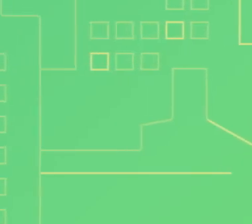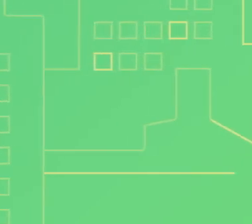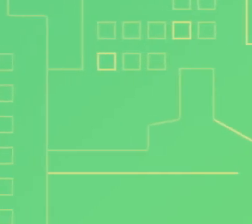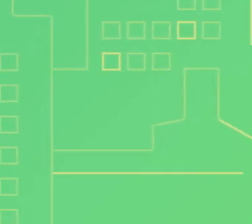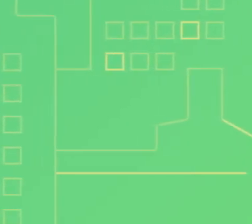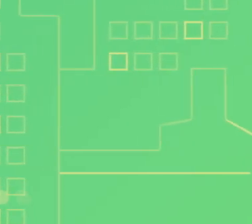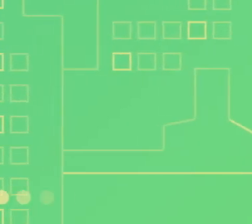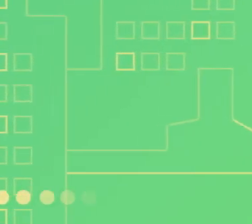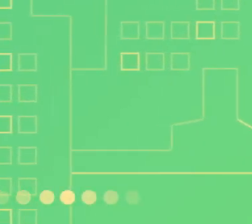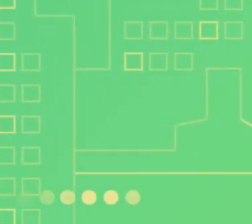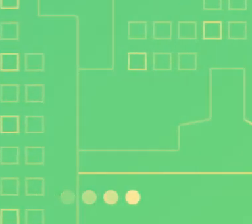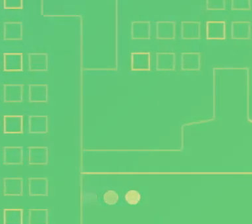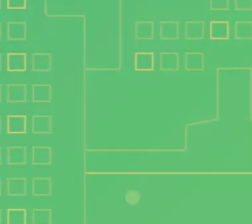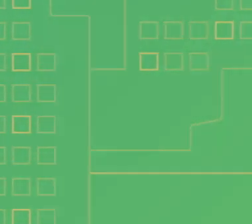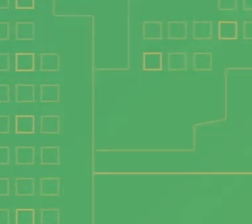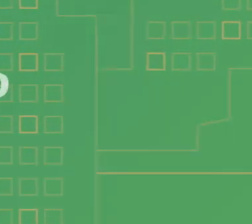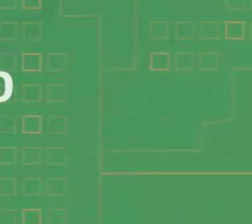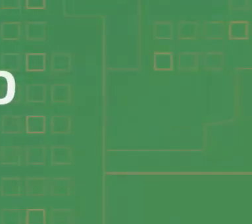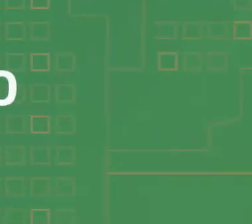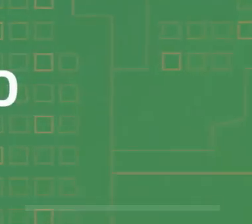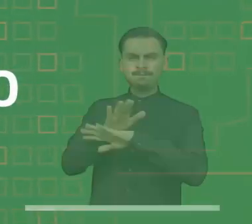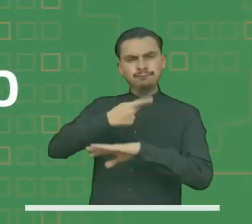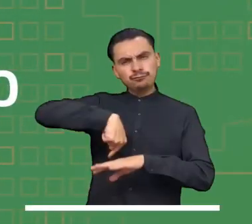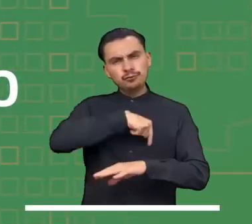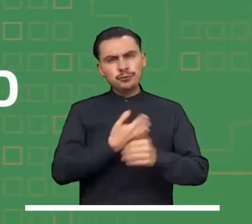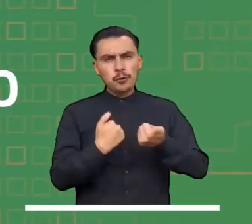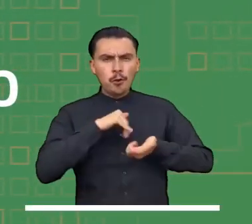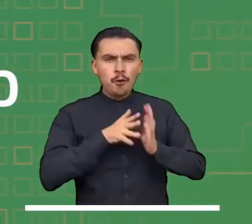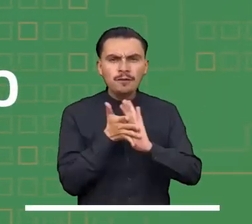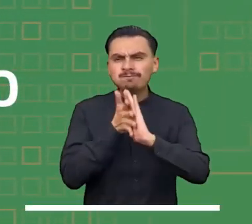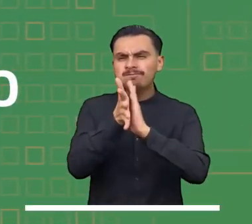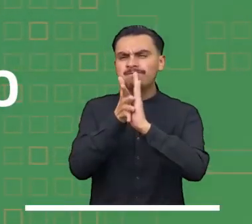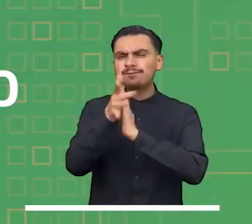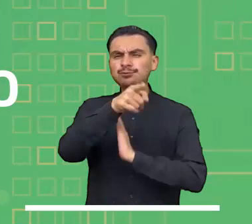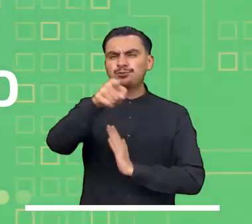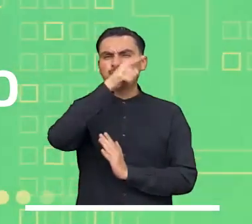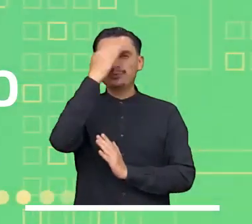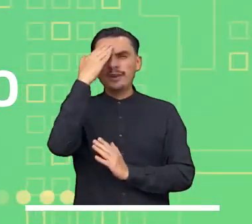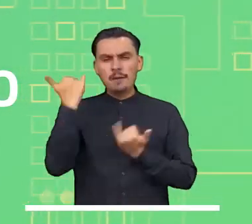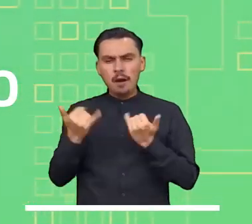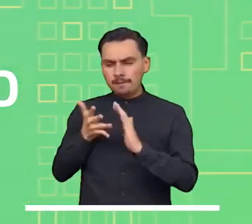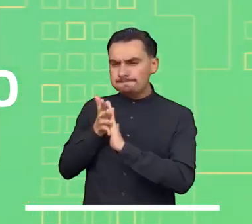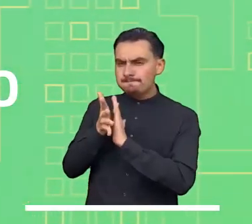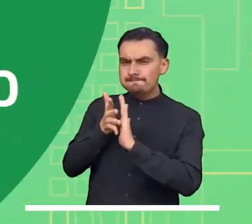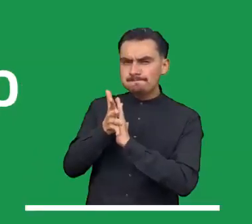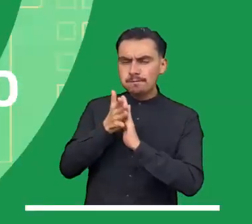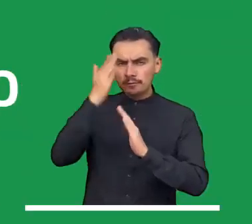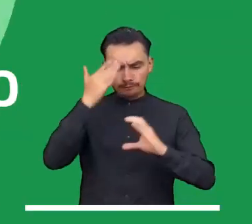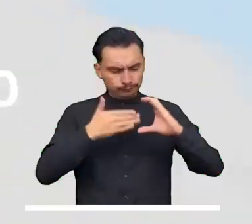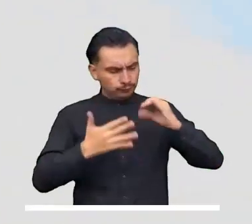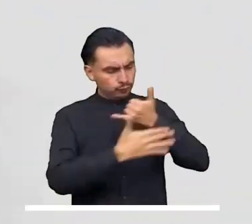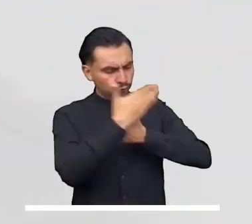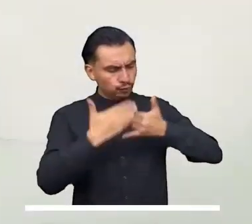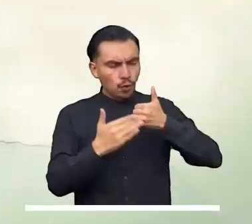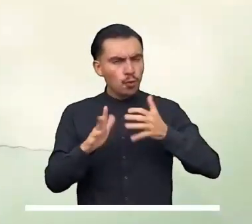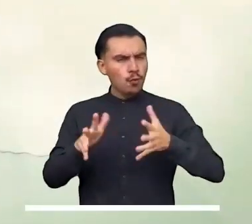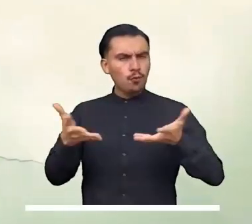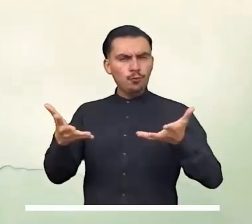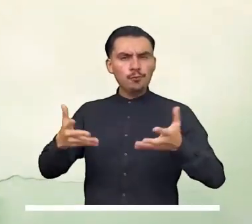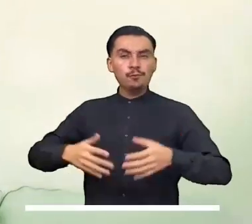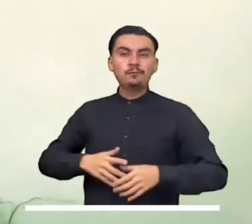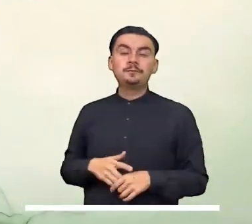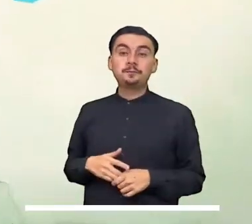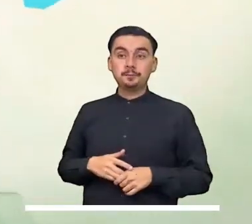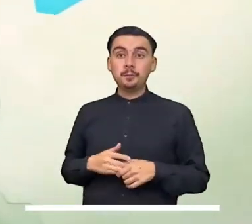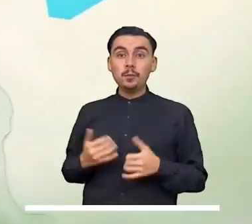Llega la tarde y nosotros regresamos con la más reciente actualización del pronóstico del tiempo. Las escasas lluvias que